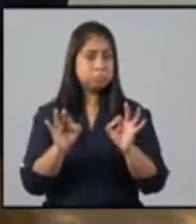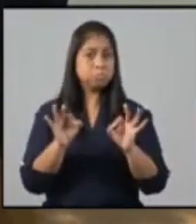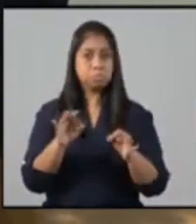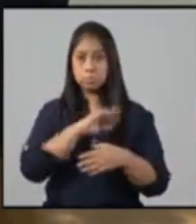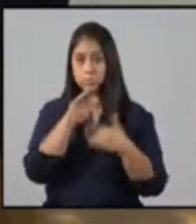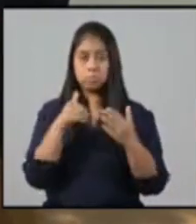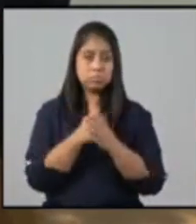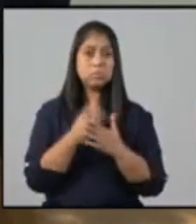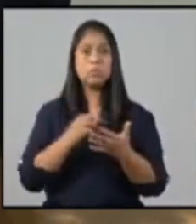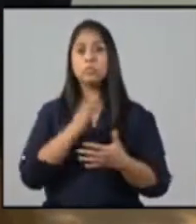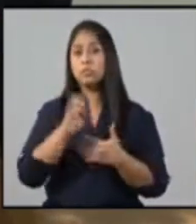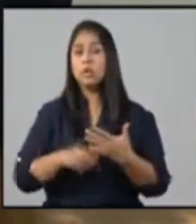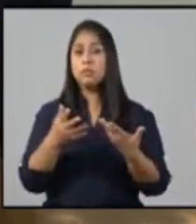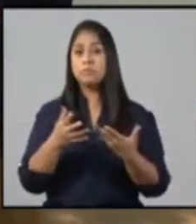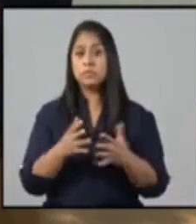todos